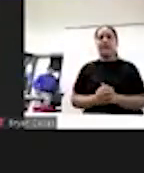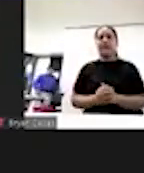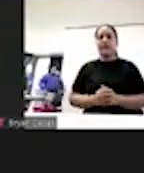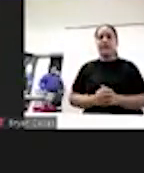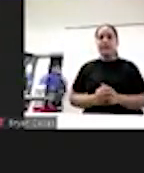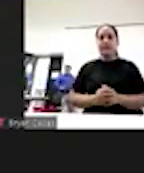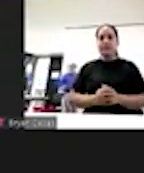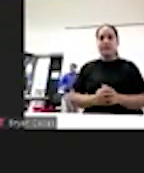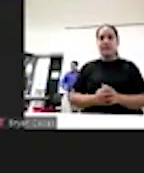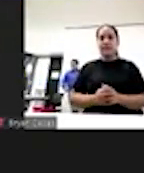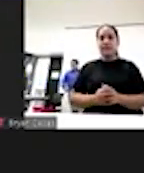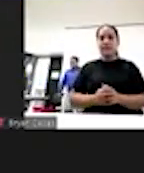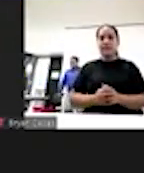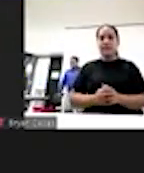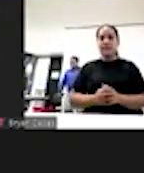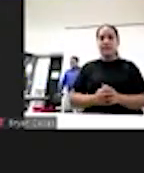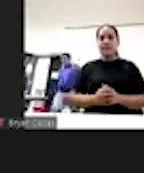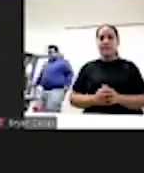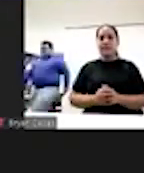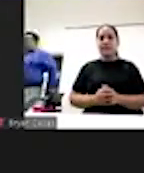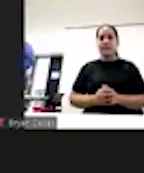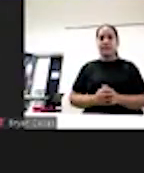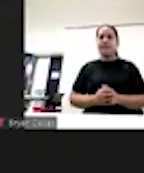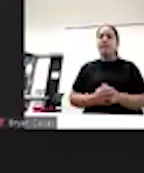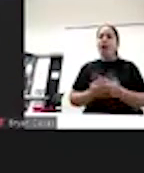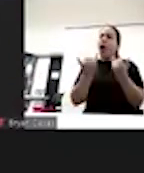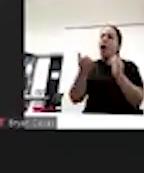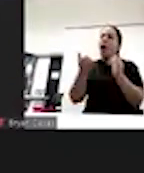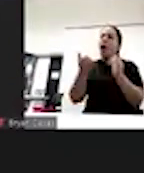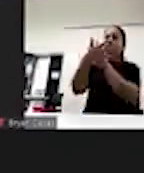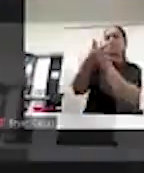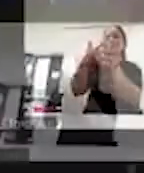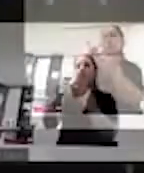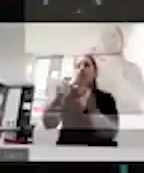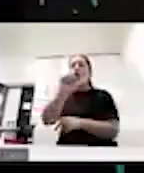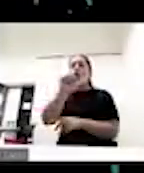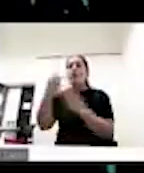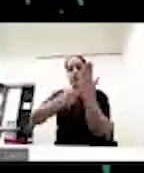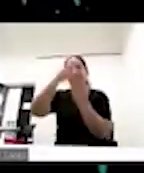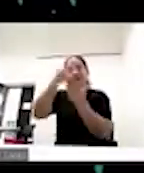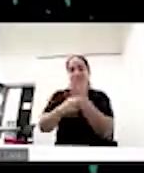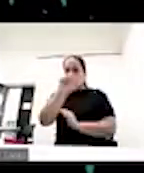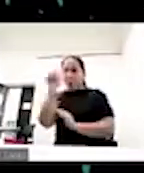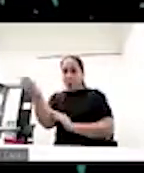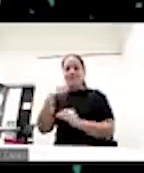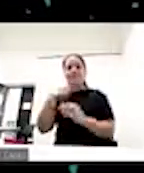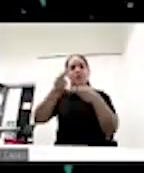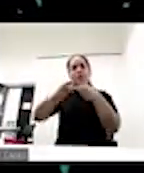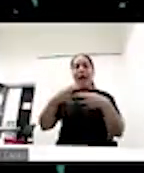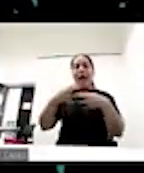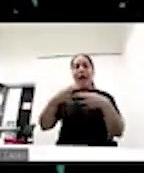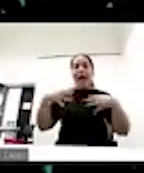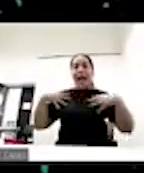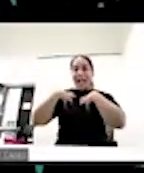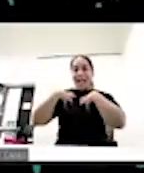Bien. Ahora quisiera hablar acá de otro proyecto que se llama Animales de Poder.